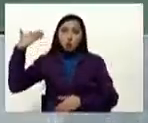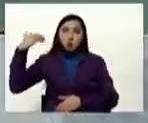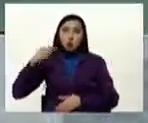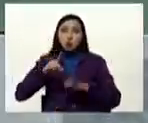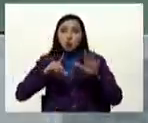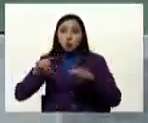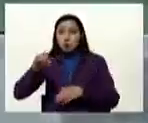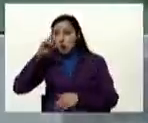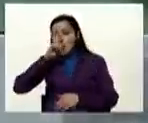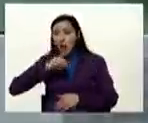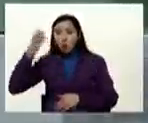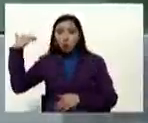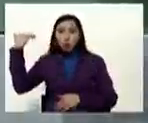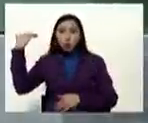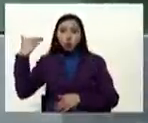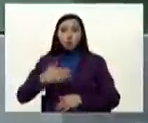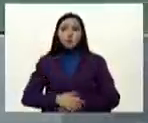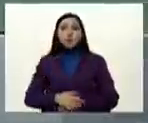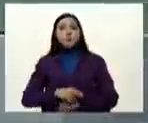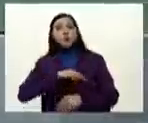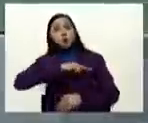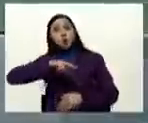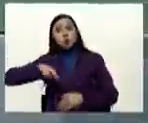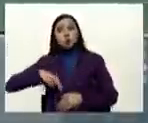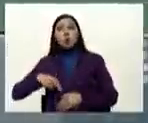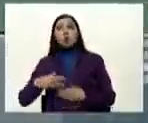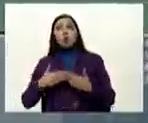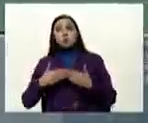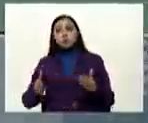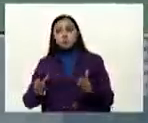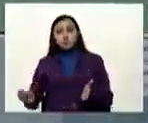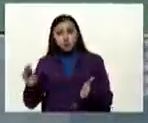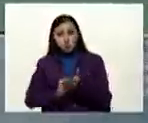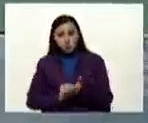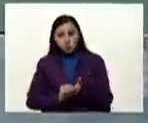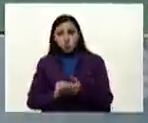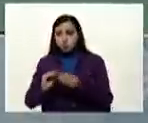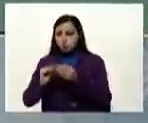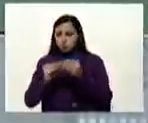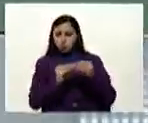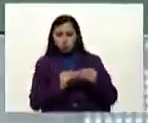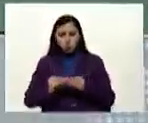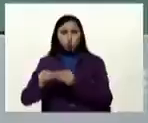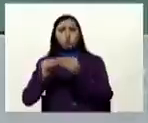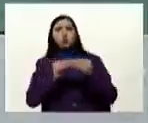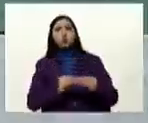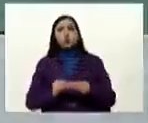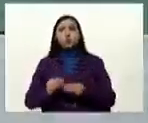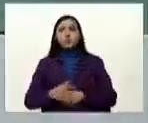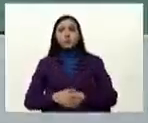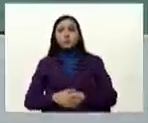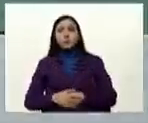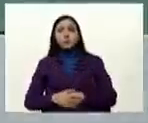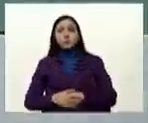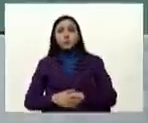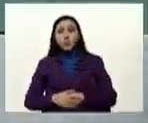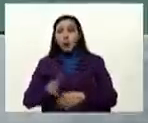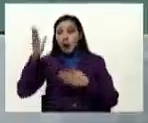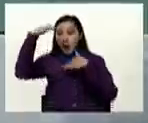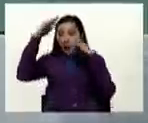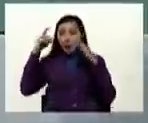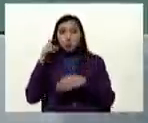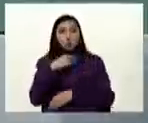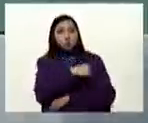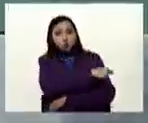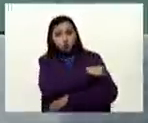60. Y nosotros estamos rehabilitando esta materno infantil llamada el Marite, de la zona